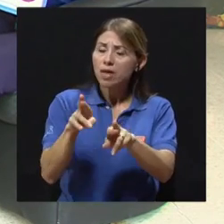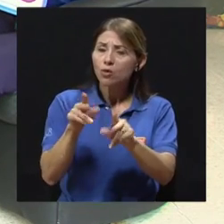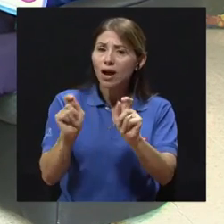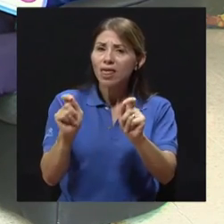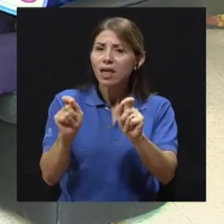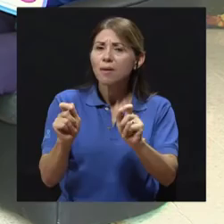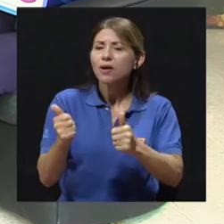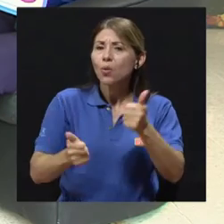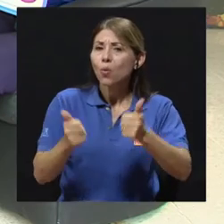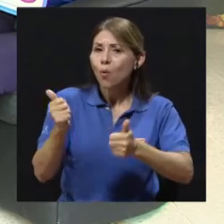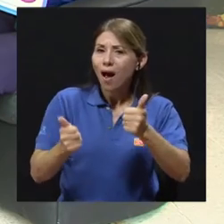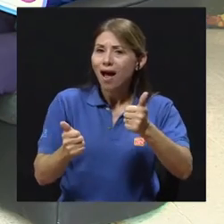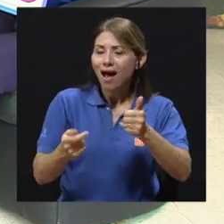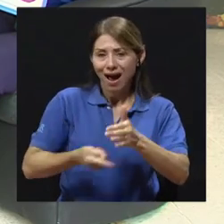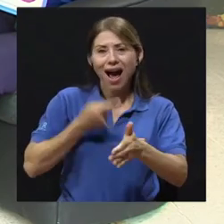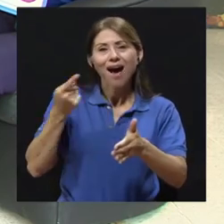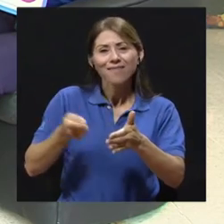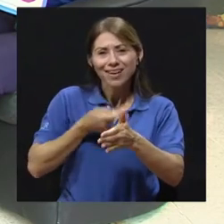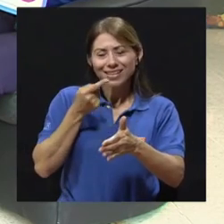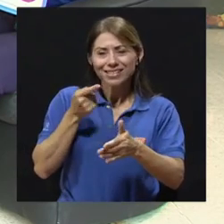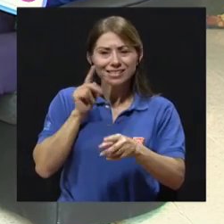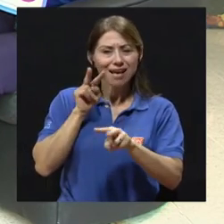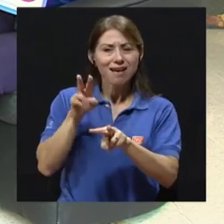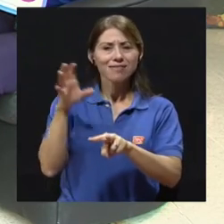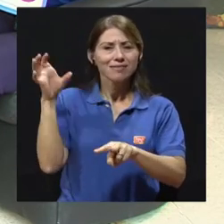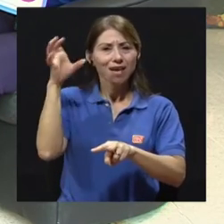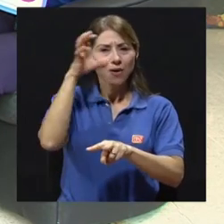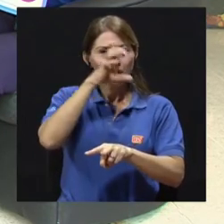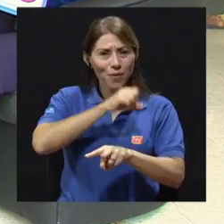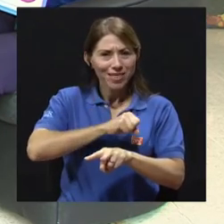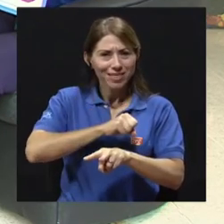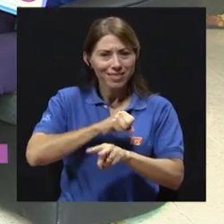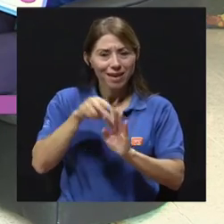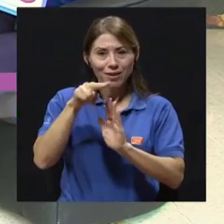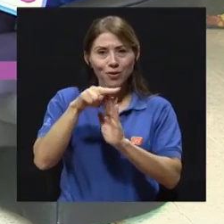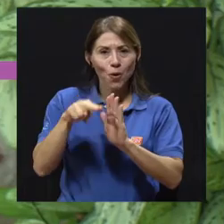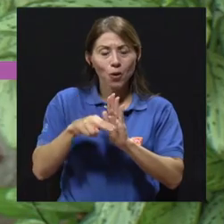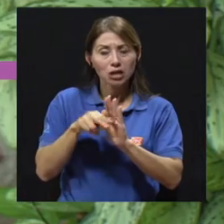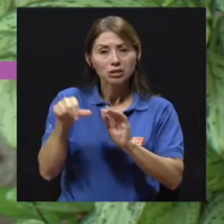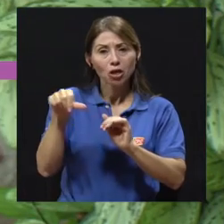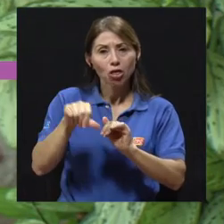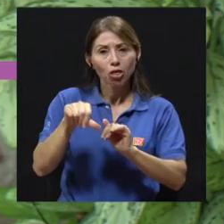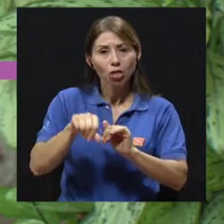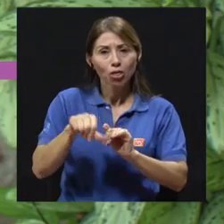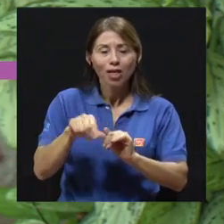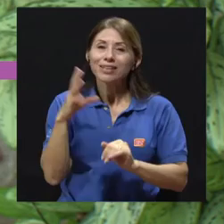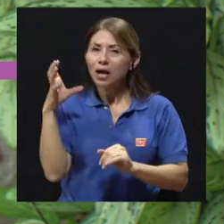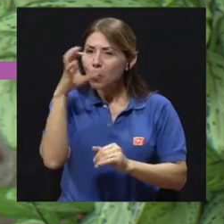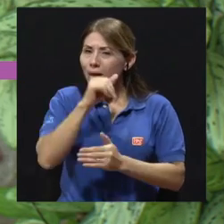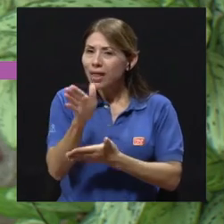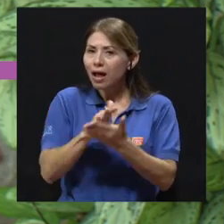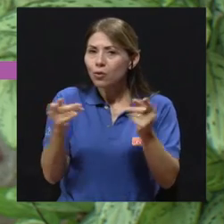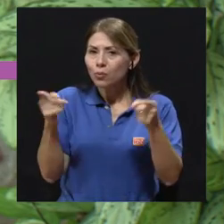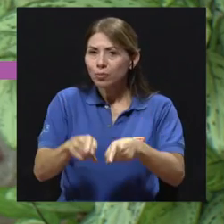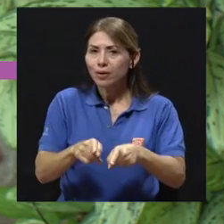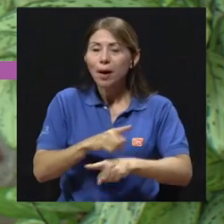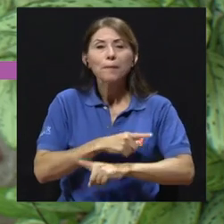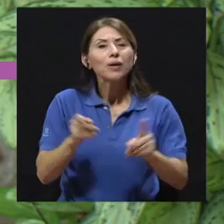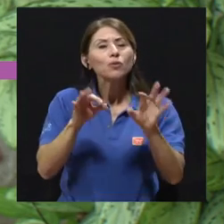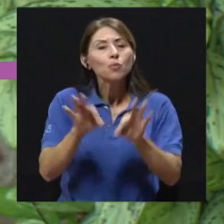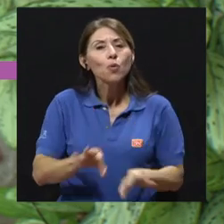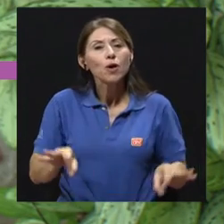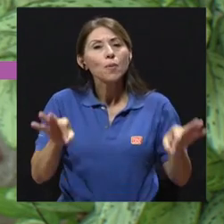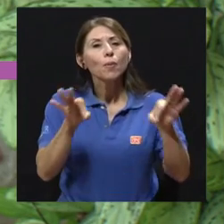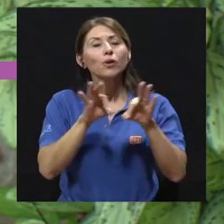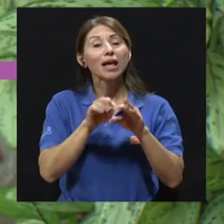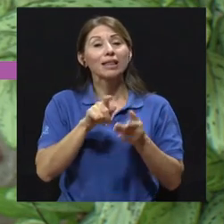factores que a veces se denota cuando hay una situación de consumo, entre muchos otros más. pero sí mantener una constante comunicación